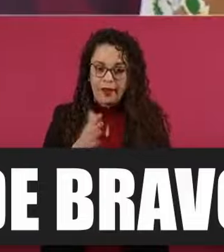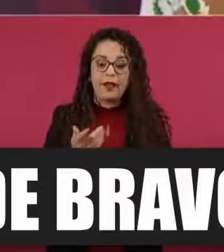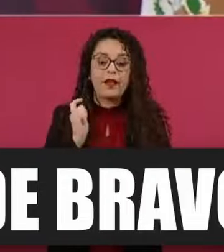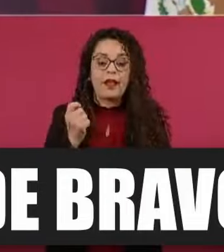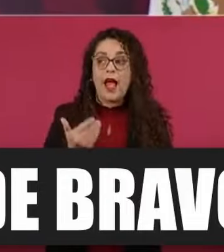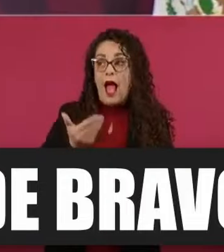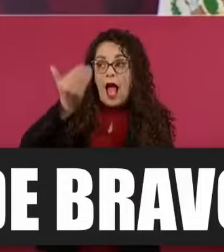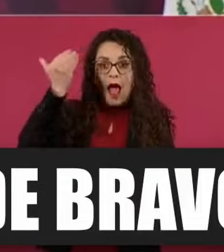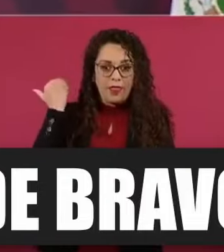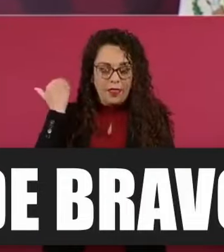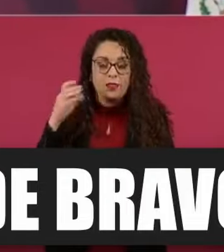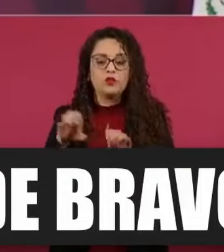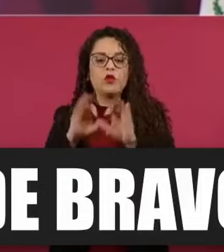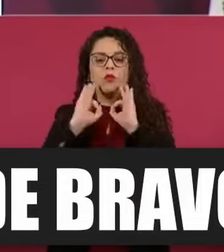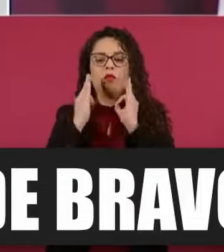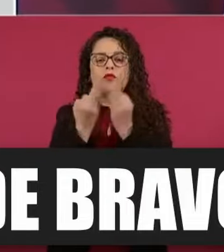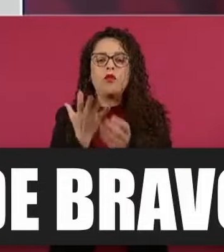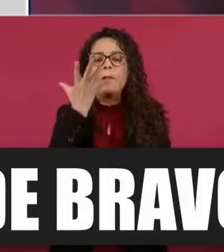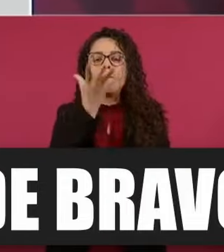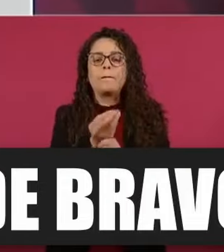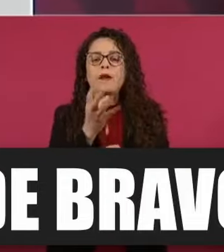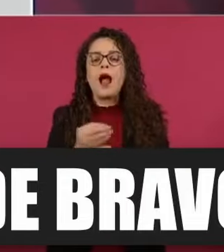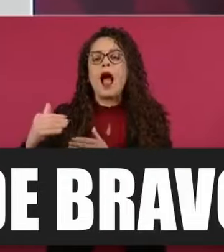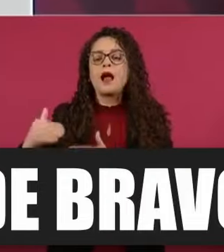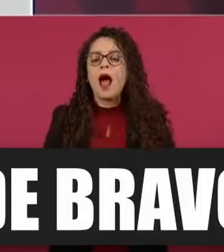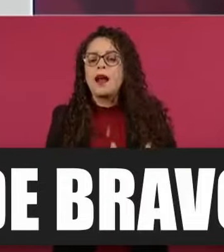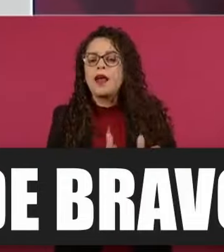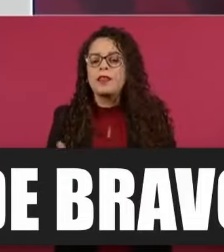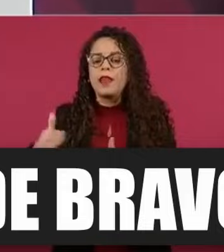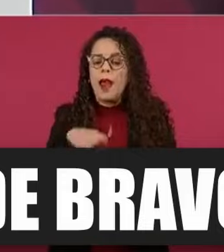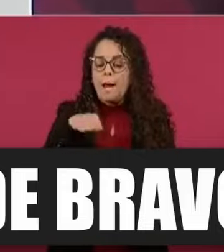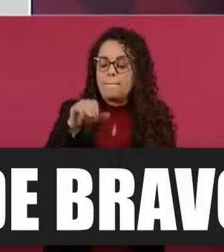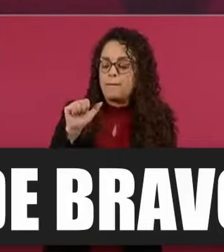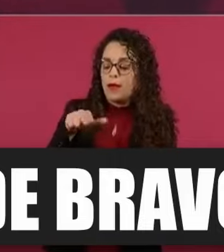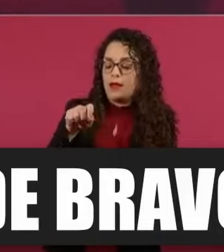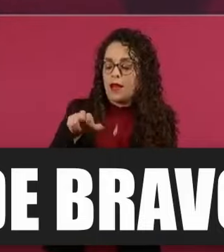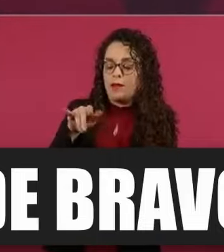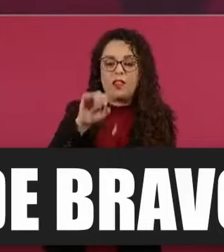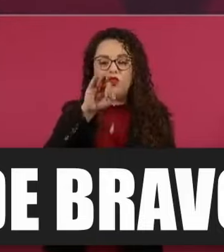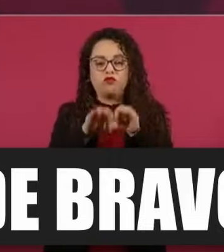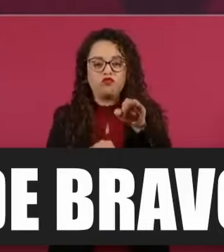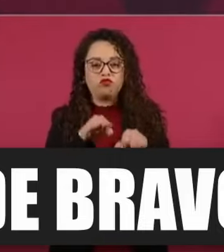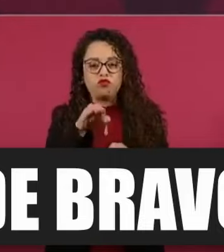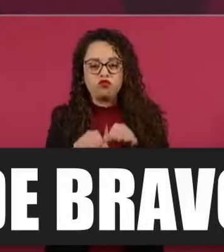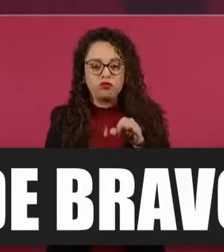se daba de dos maneras, de dos formas. Esto viene de tiempo atrás. Son de las cosas